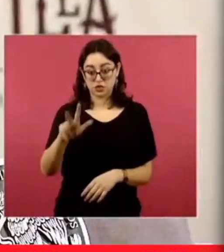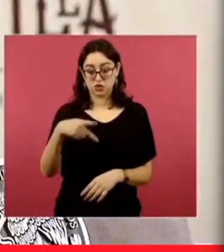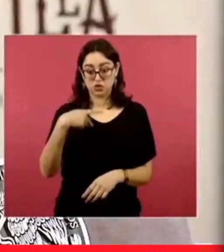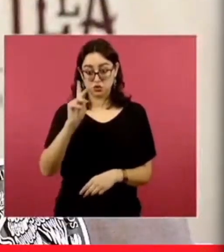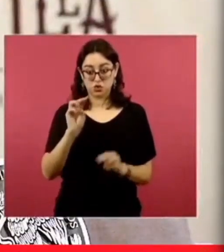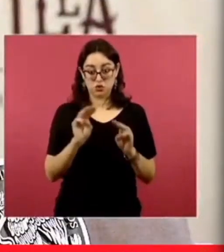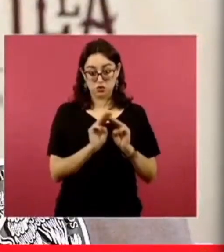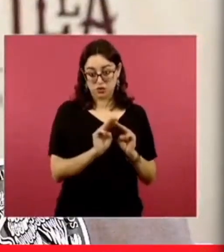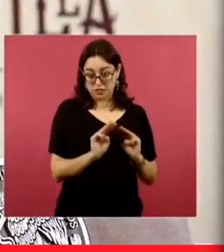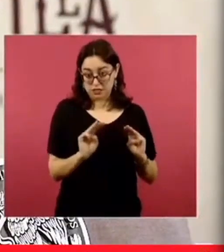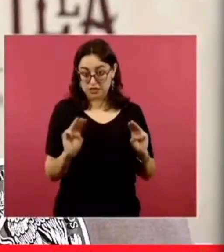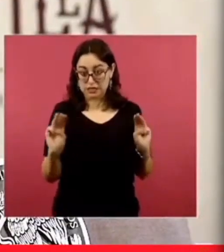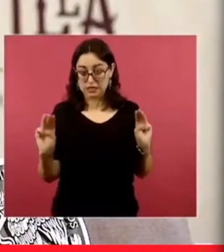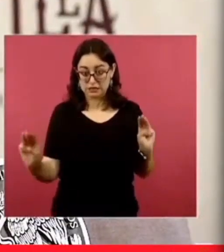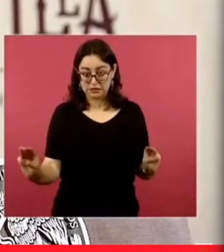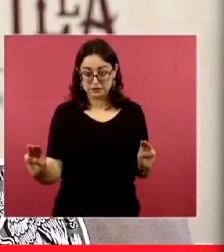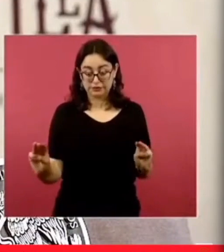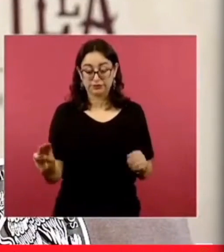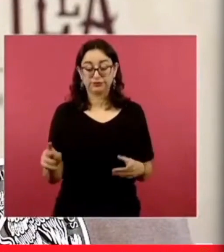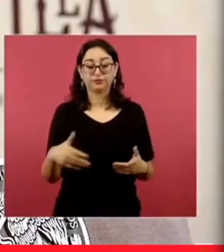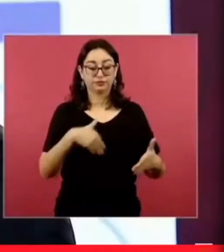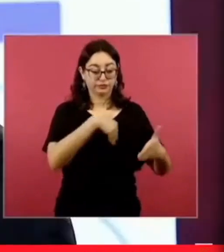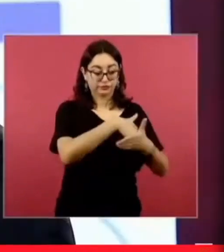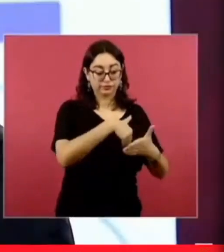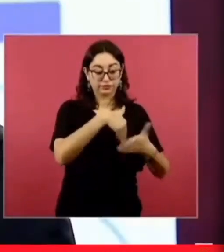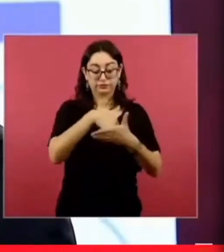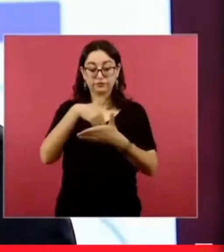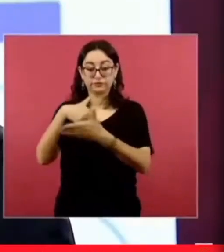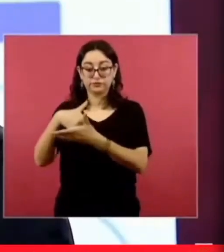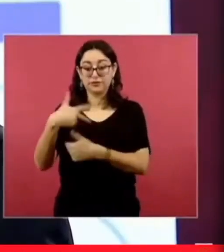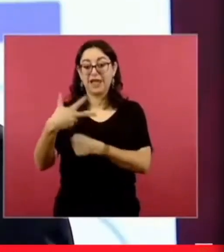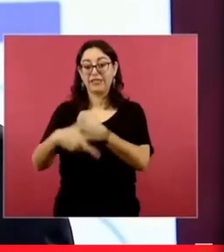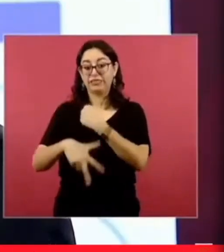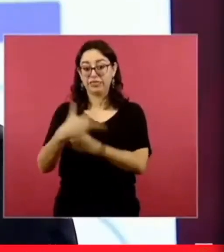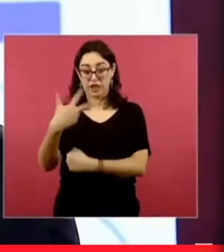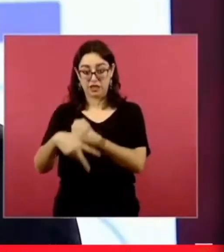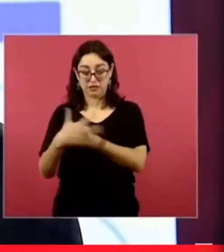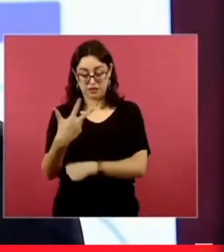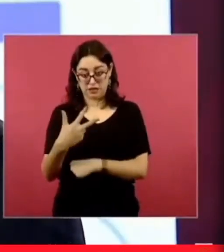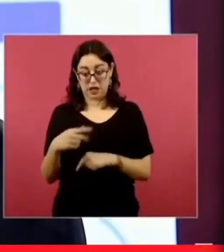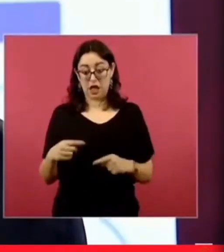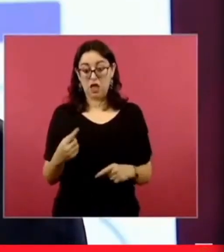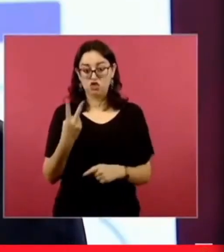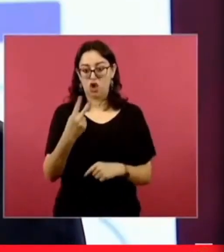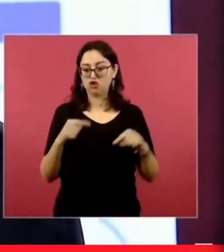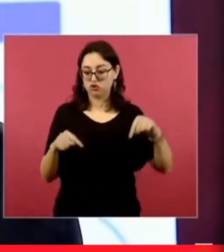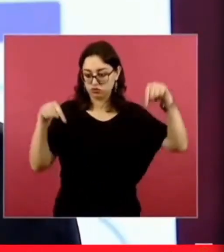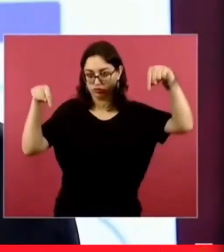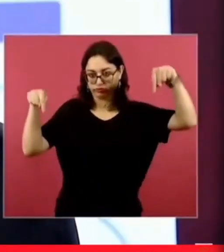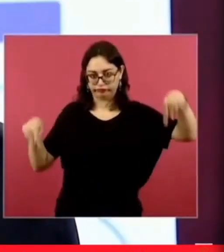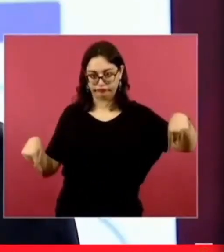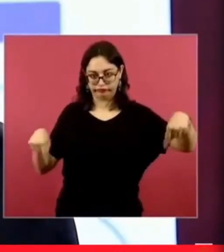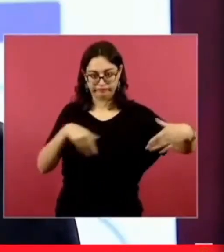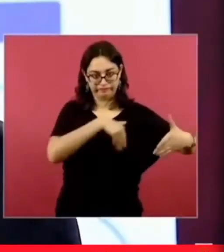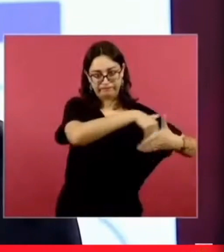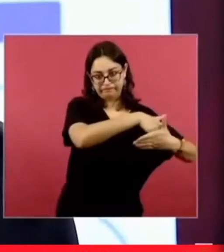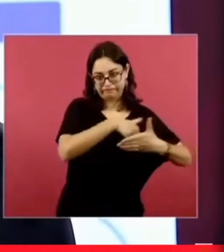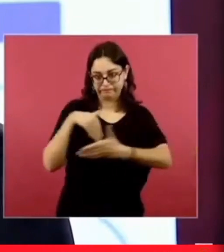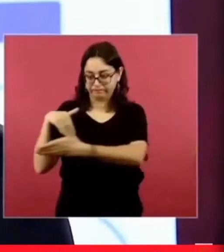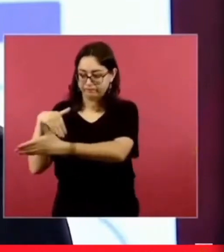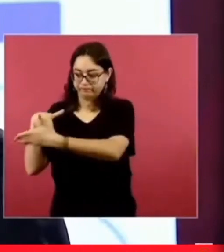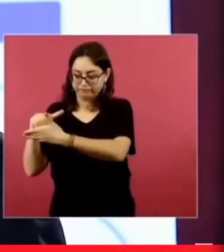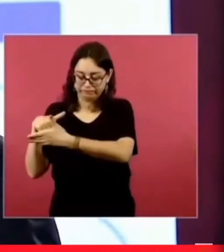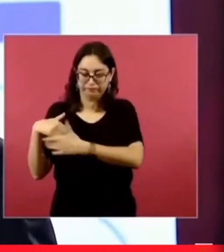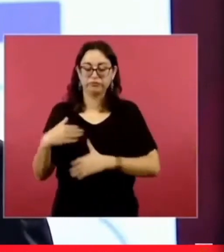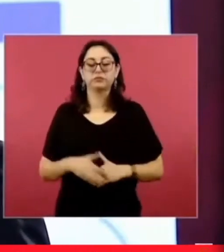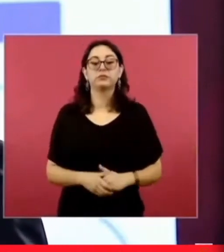Estamos hablando, como decíamos, de trece estaciones más dos terminales. Un flujo de